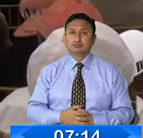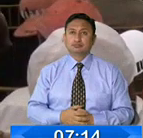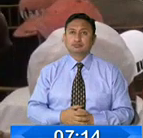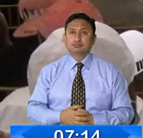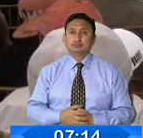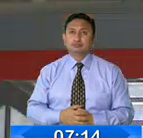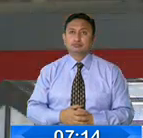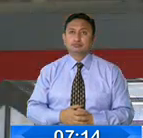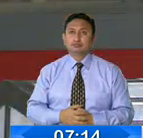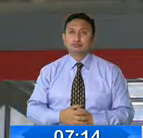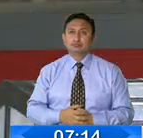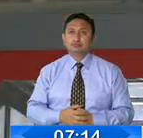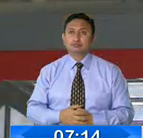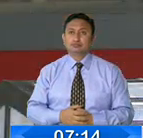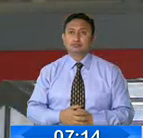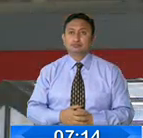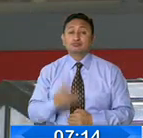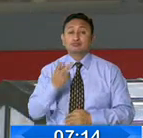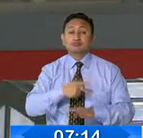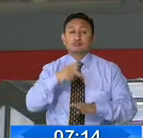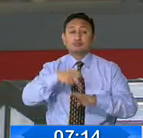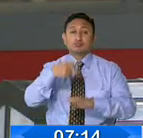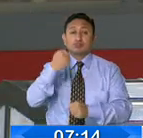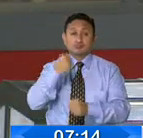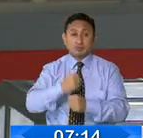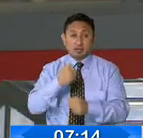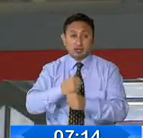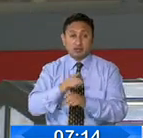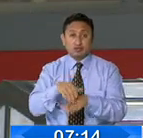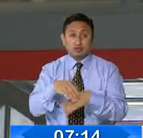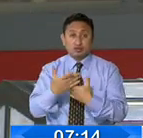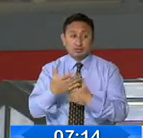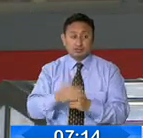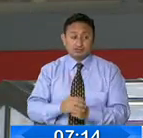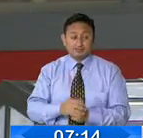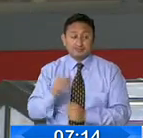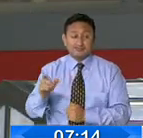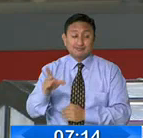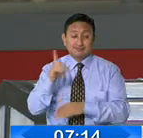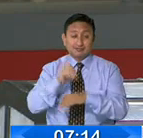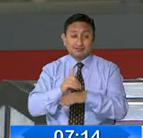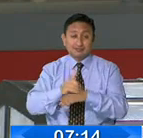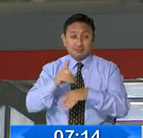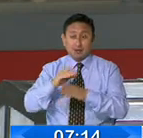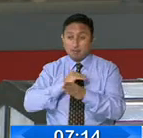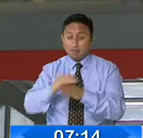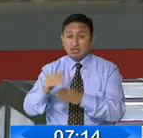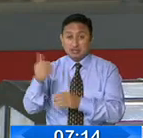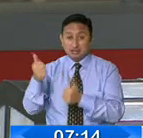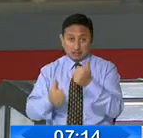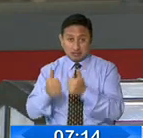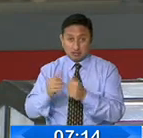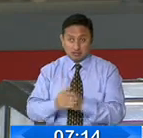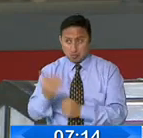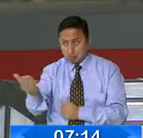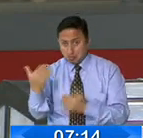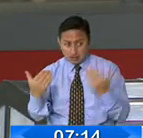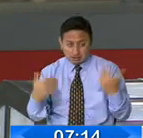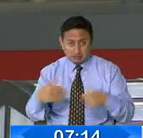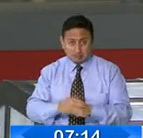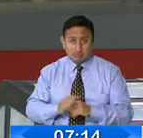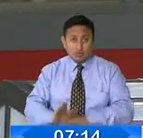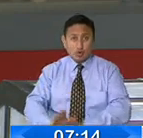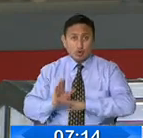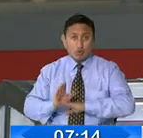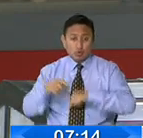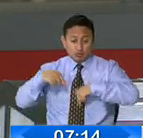Gurumendi. Profesionales y trabajadores de la salud invitan a los candidatos presidenciales a escuchar sus demandas y firmar un compromiso por